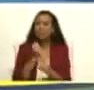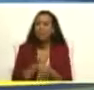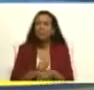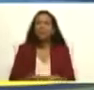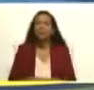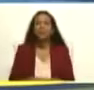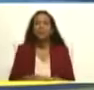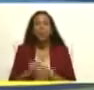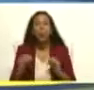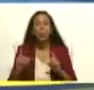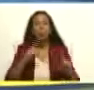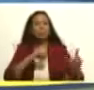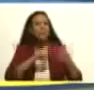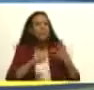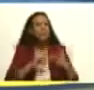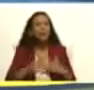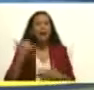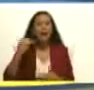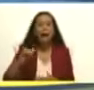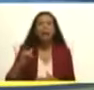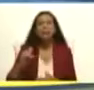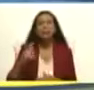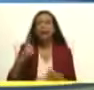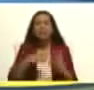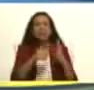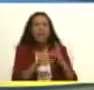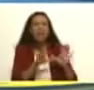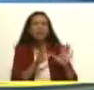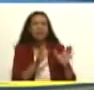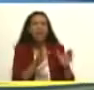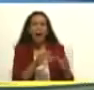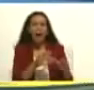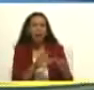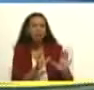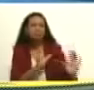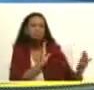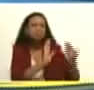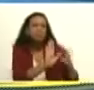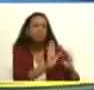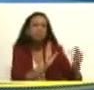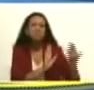Trasciende todas las diferencias que podamos tener. Es un gran consenso.